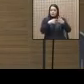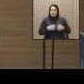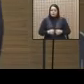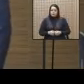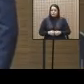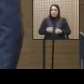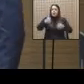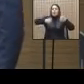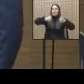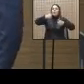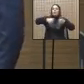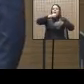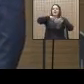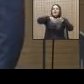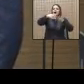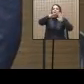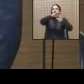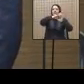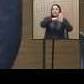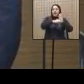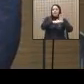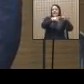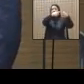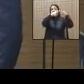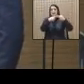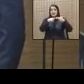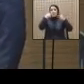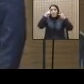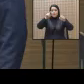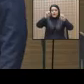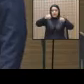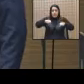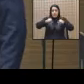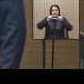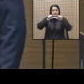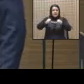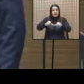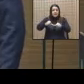¿Cuál es la agenda? Empréstitos para sobrevivir en el flujo de caja.